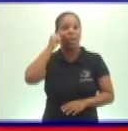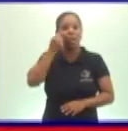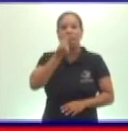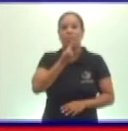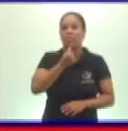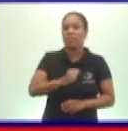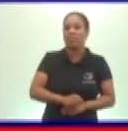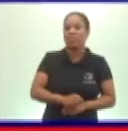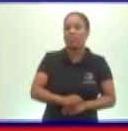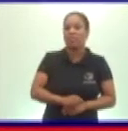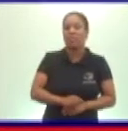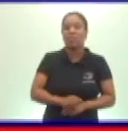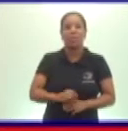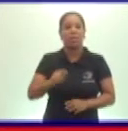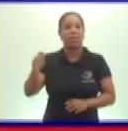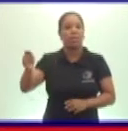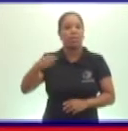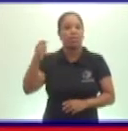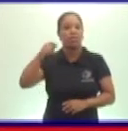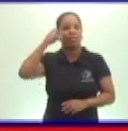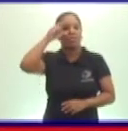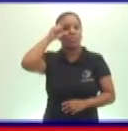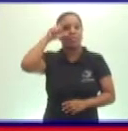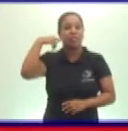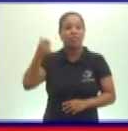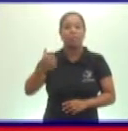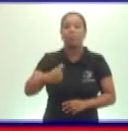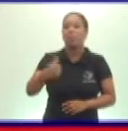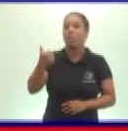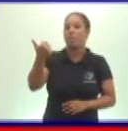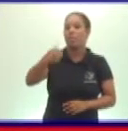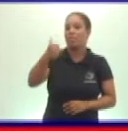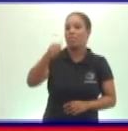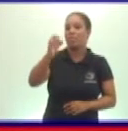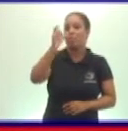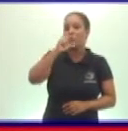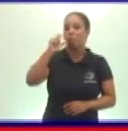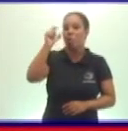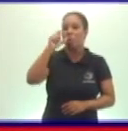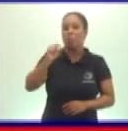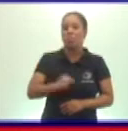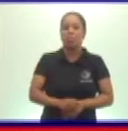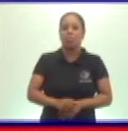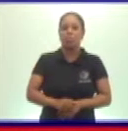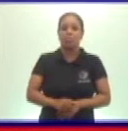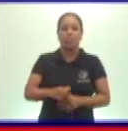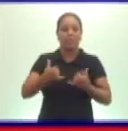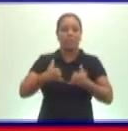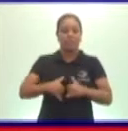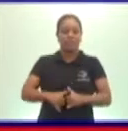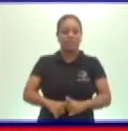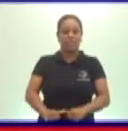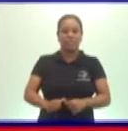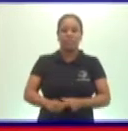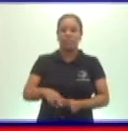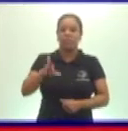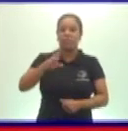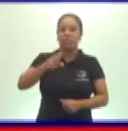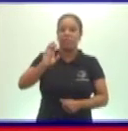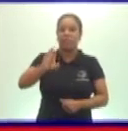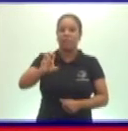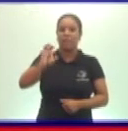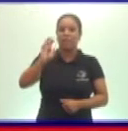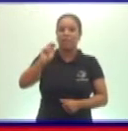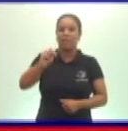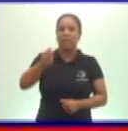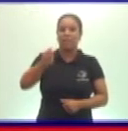el levantamiento del 10 de octubre. También se encuentra el natalicio de Renato Guitart, el 2 de noviembre de 1931, que